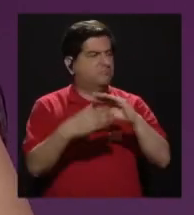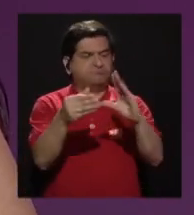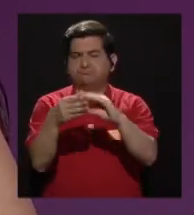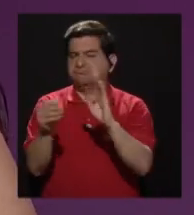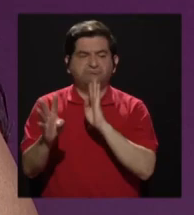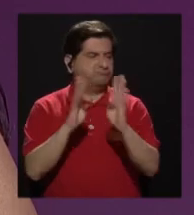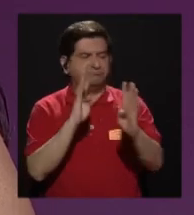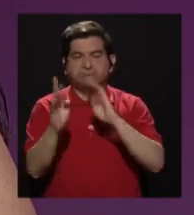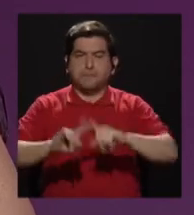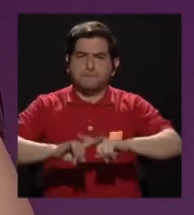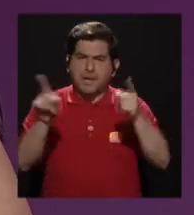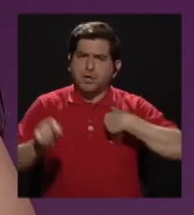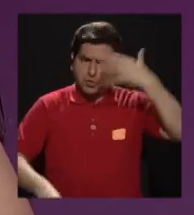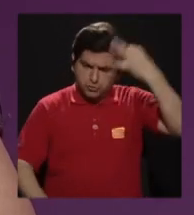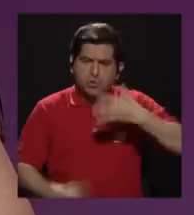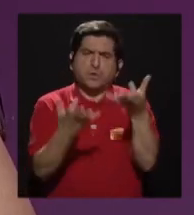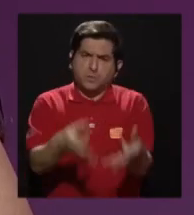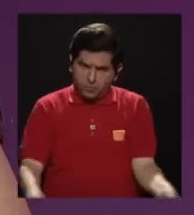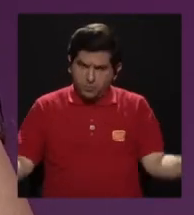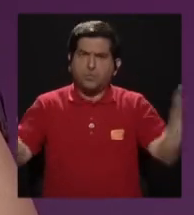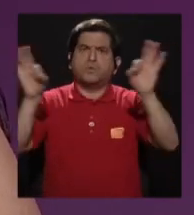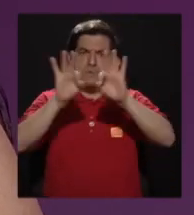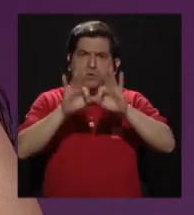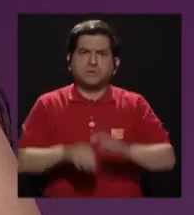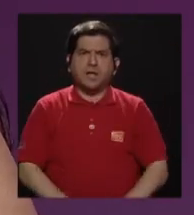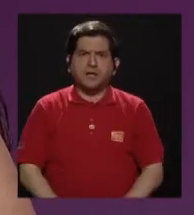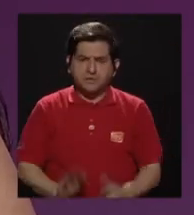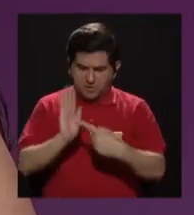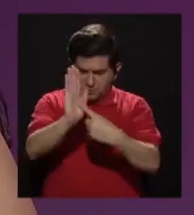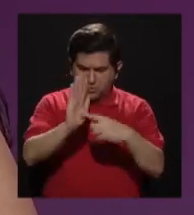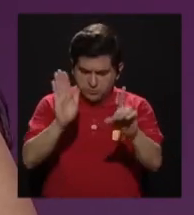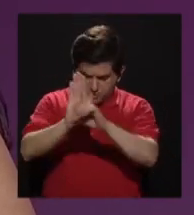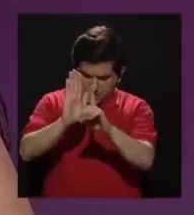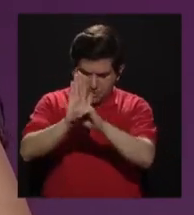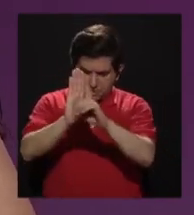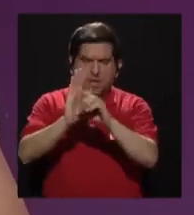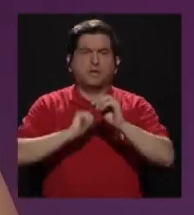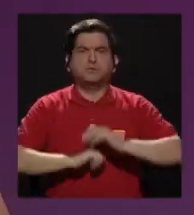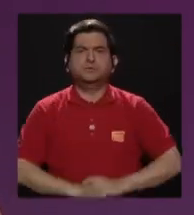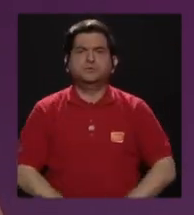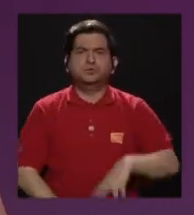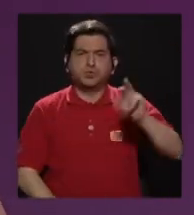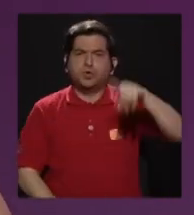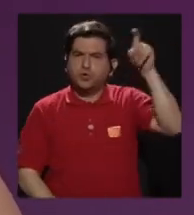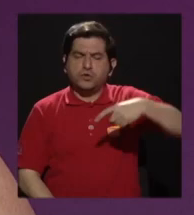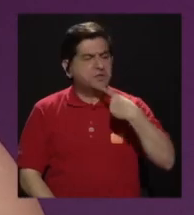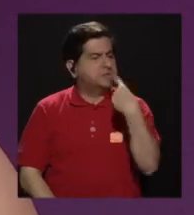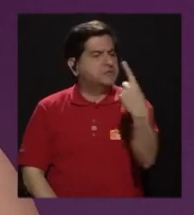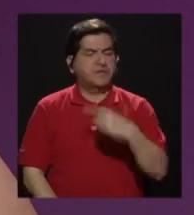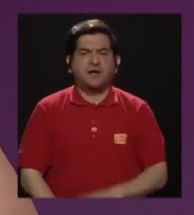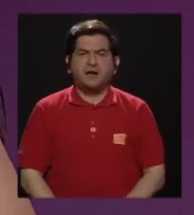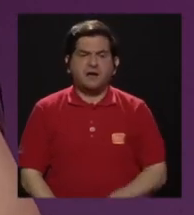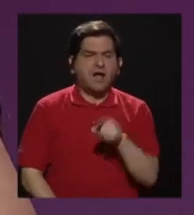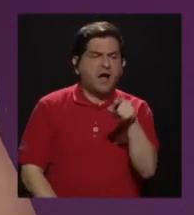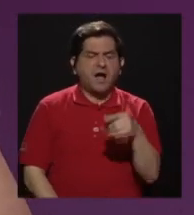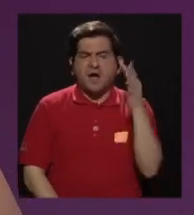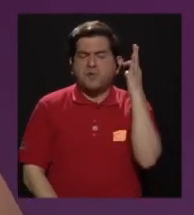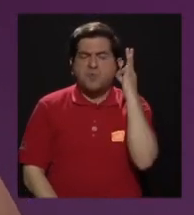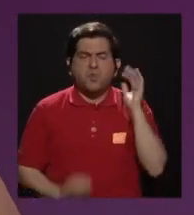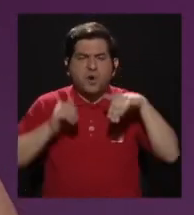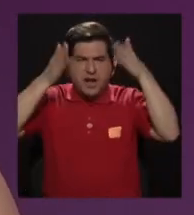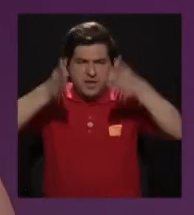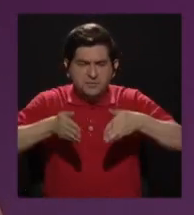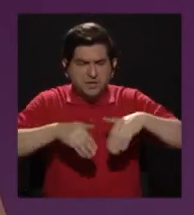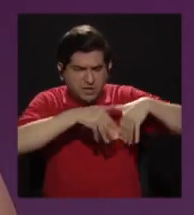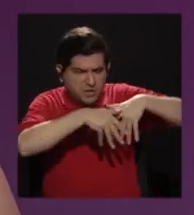se habla, pero que me parece muy importante en reivindicación de derechos, que no necesariamente ellas dicen, ¿verdad?, aquí van las mujeres migrantes, pero